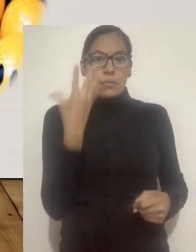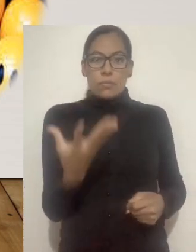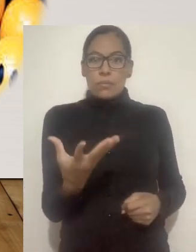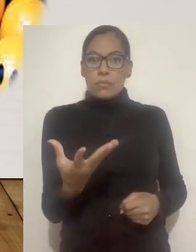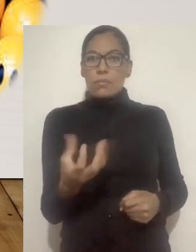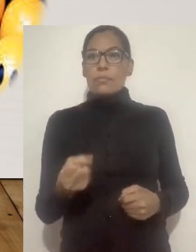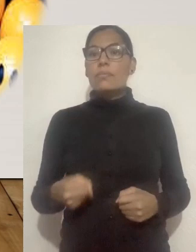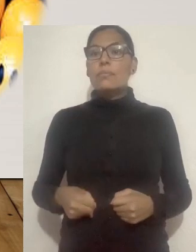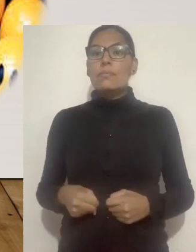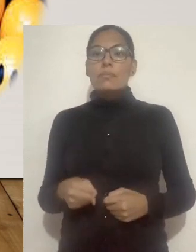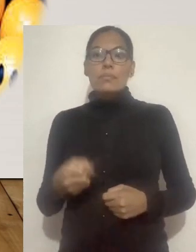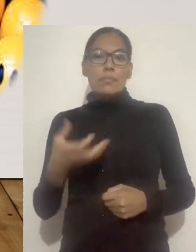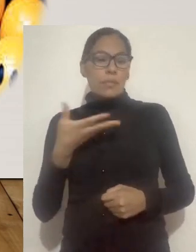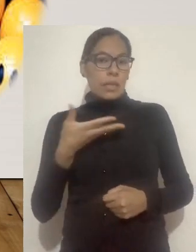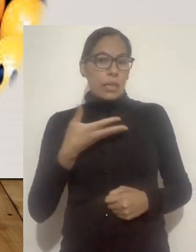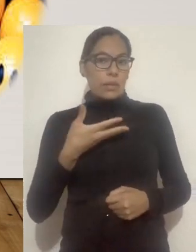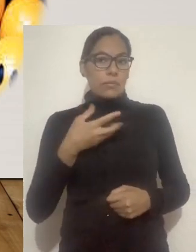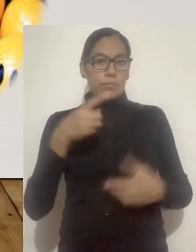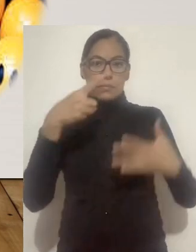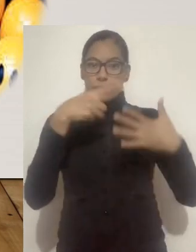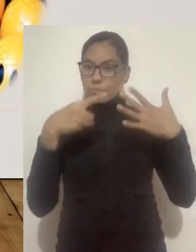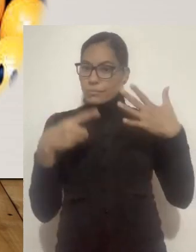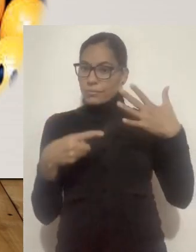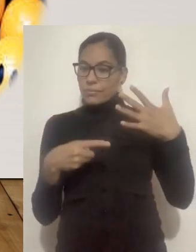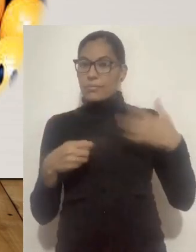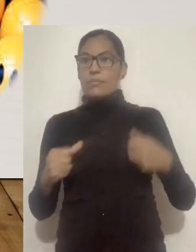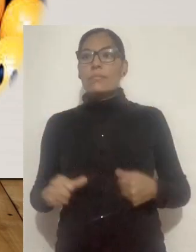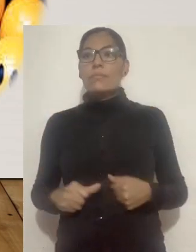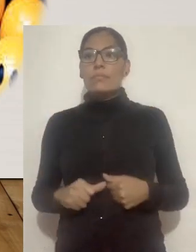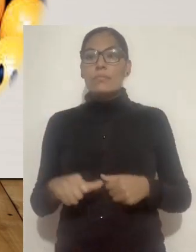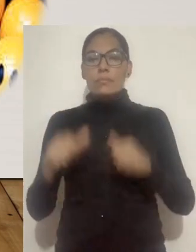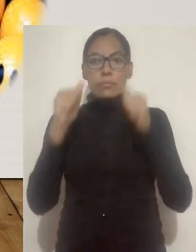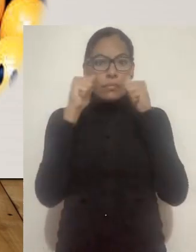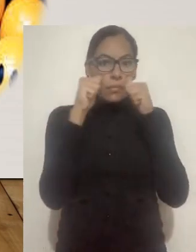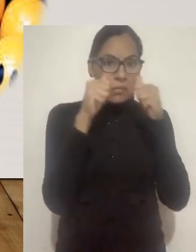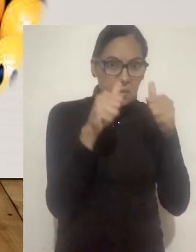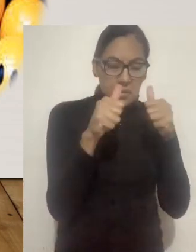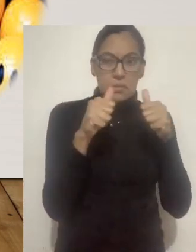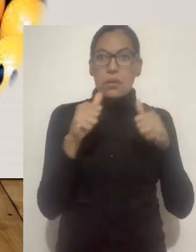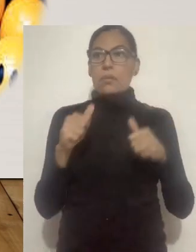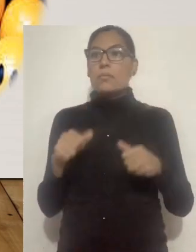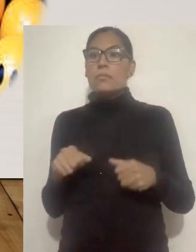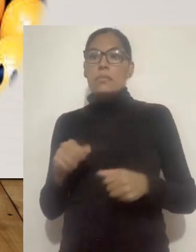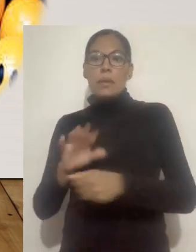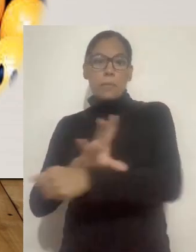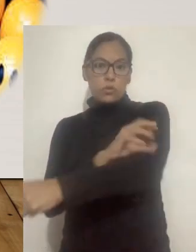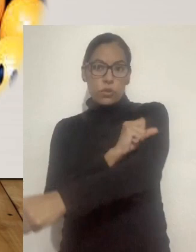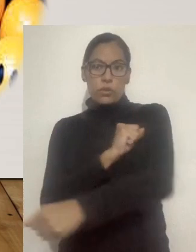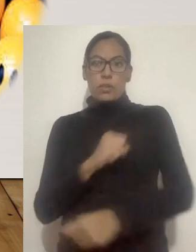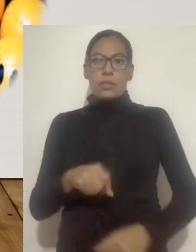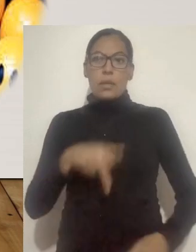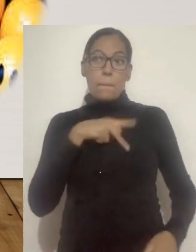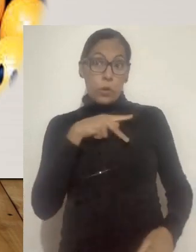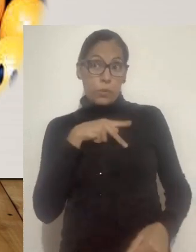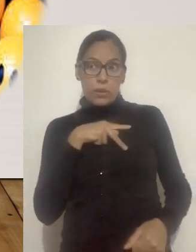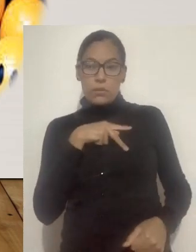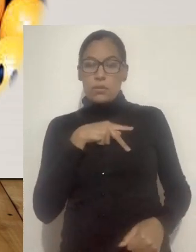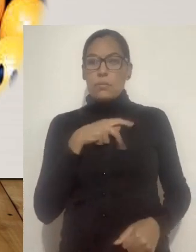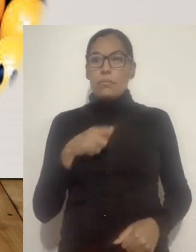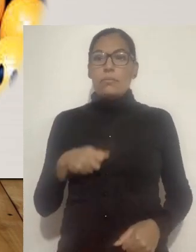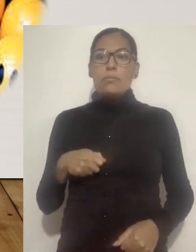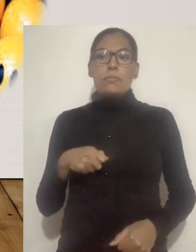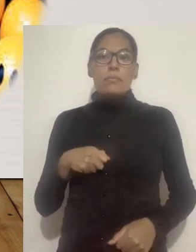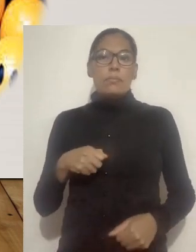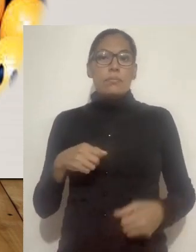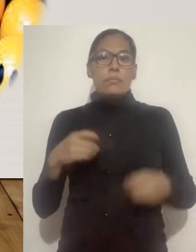emociones, identificarlas, nombrar las emociones y comprender las emociones nuestras